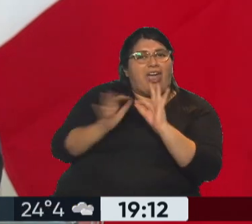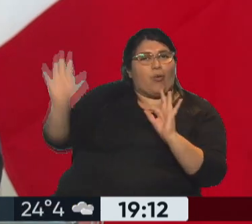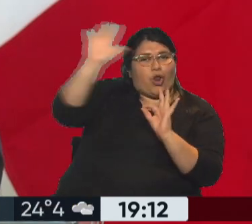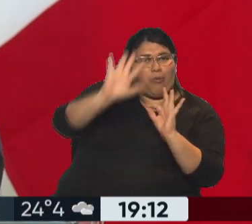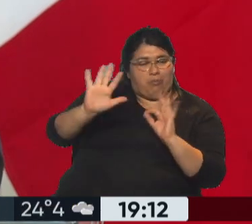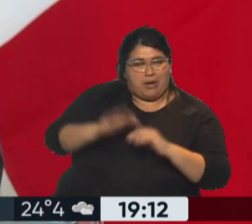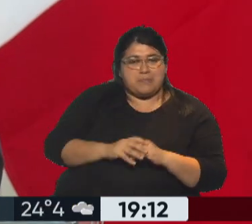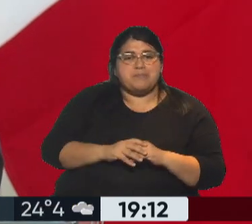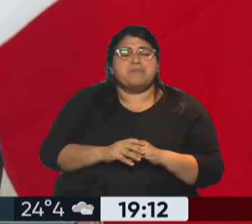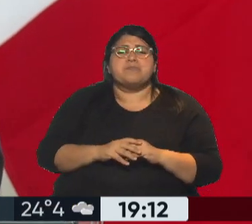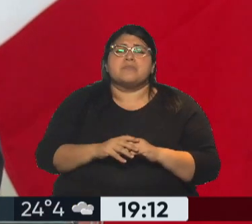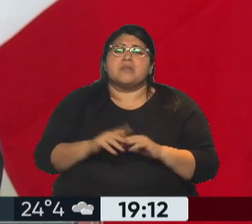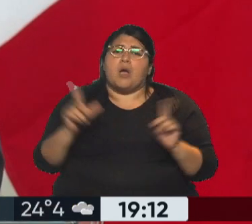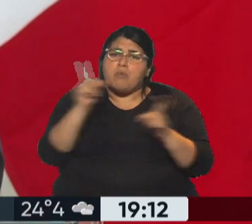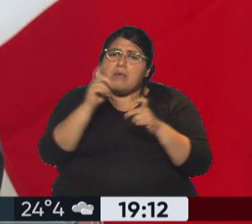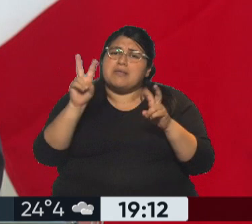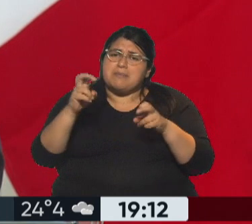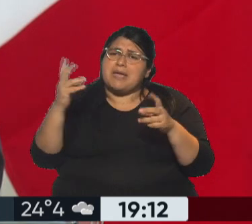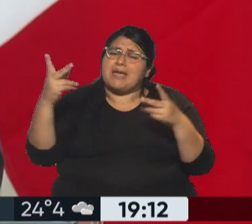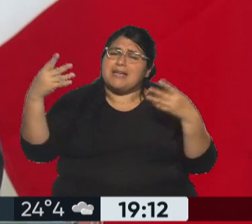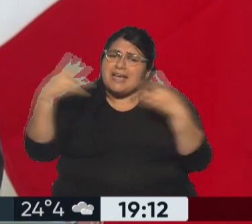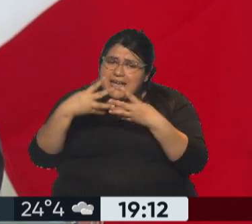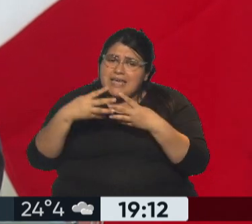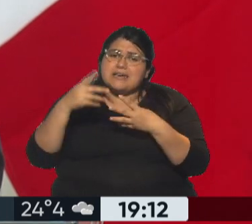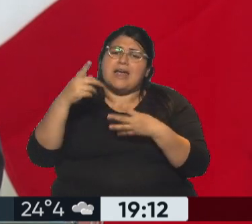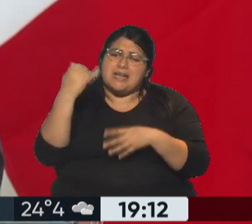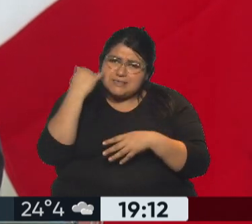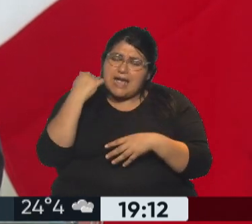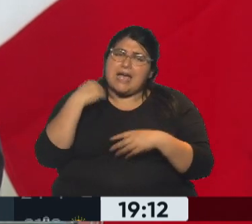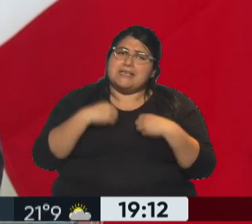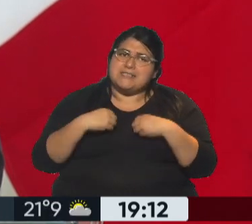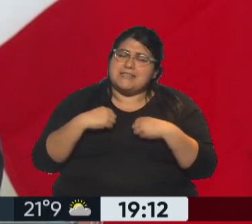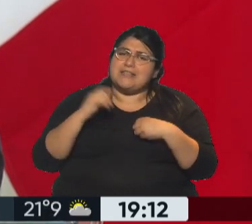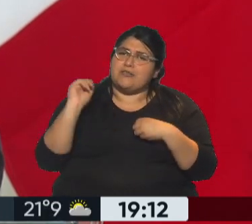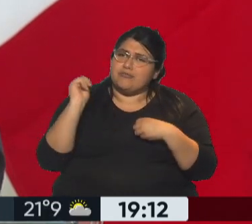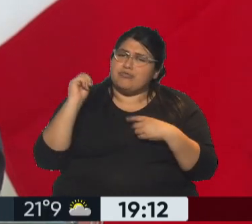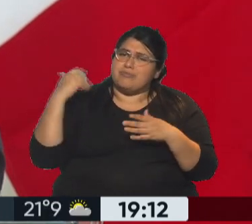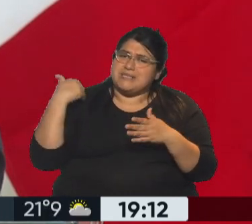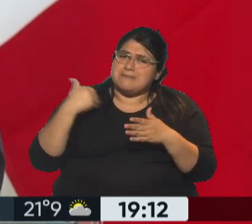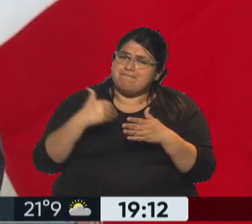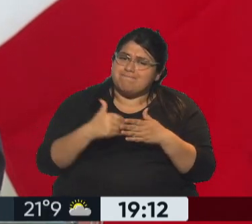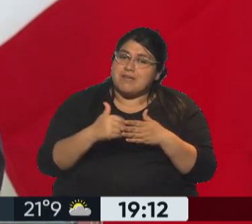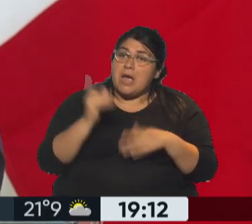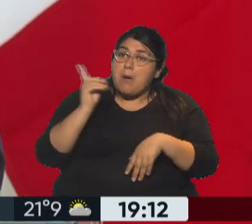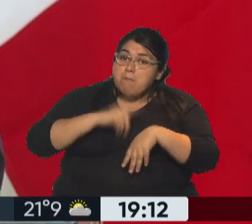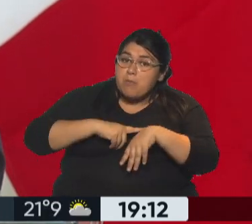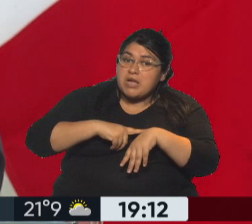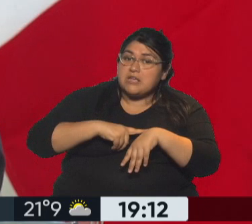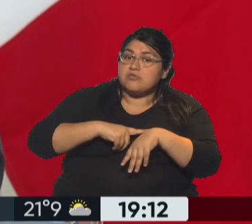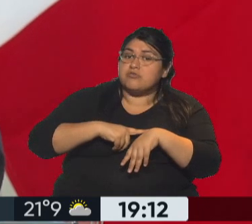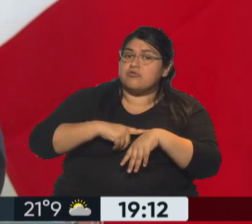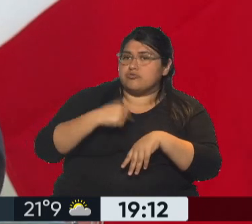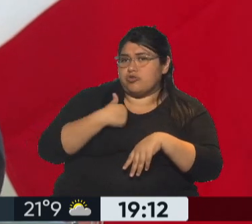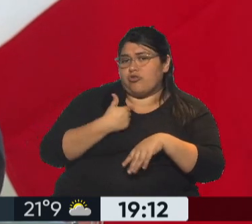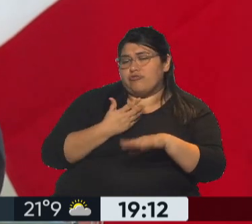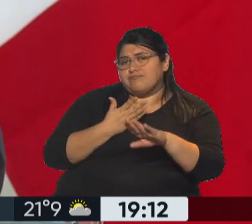Tocamos también los problemas vinculados a la guerra, es un tema que venimos planteándonos desde hace ya varios meses, desde el momento en que le reclamé que